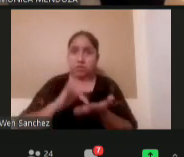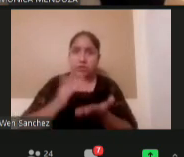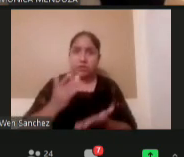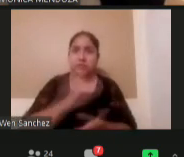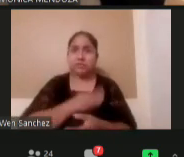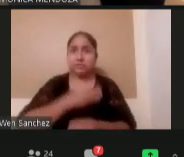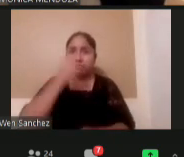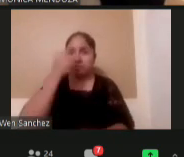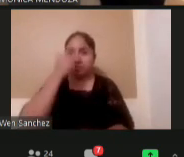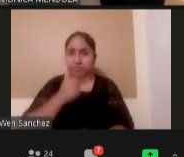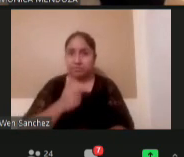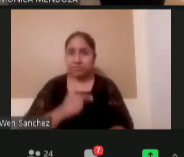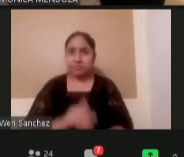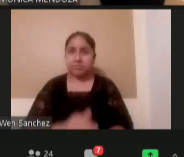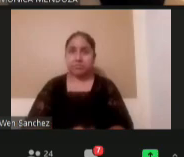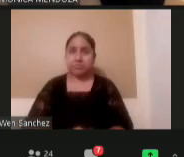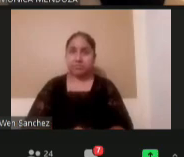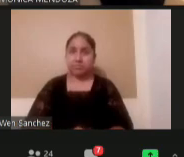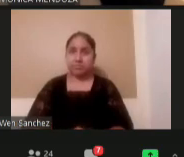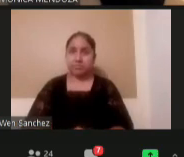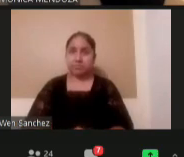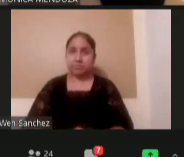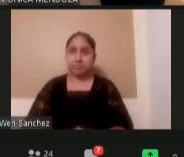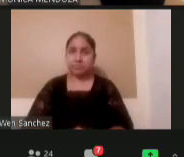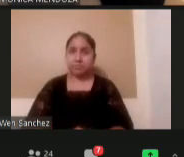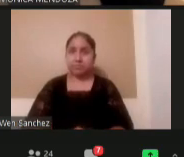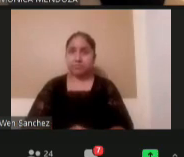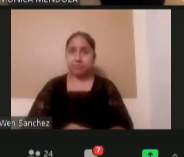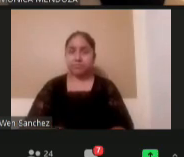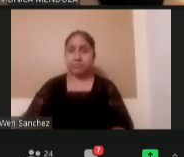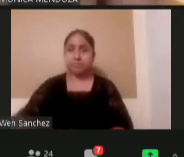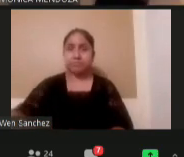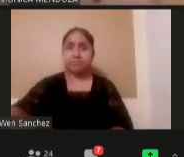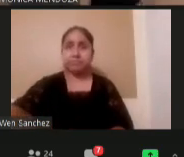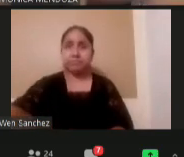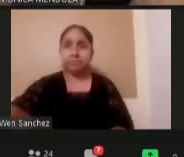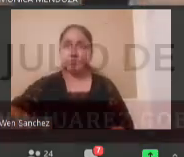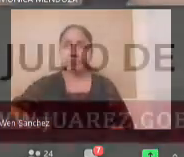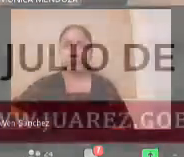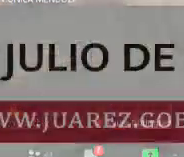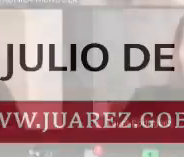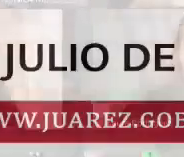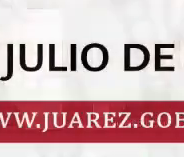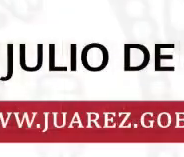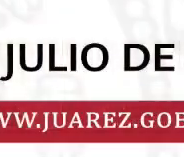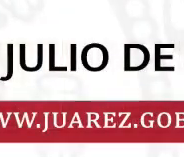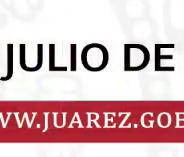noches. Gracias, buenas noches. Buenas noches. Buenas noches. Buenas noches. Bye bye.